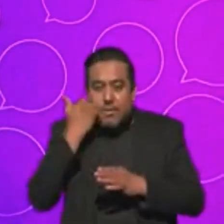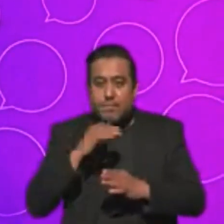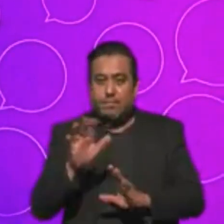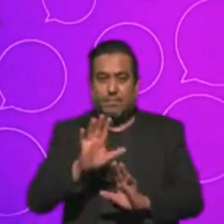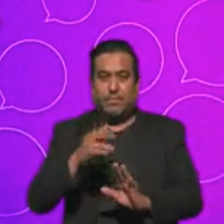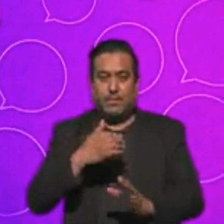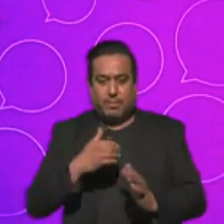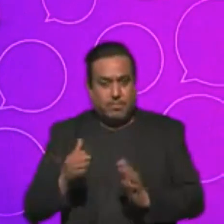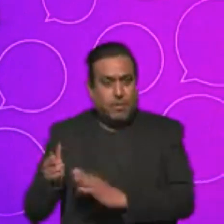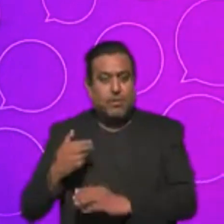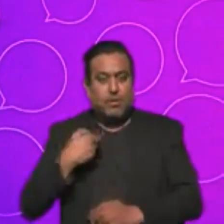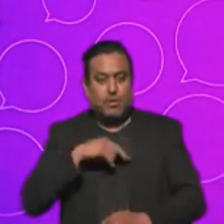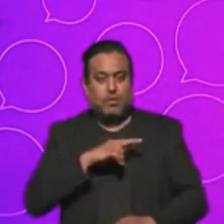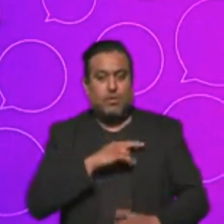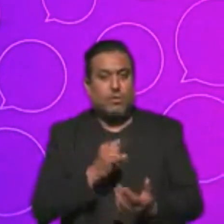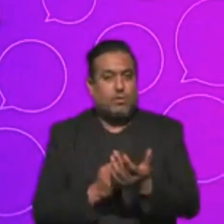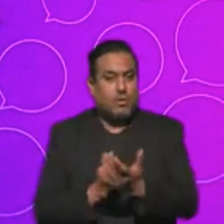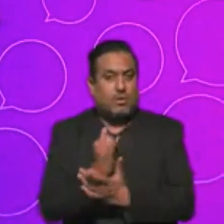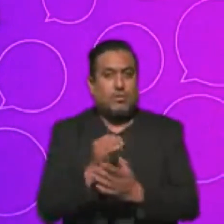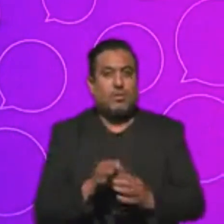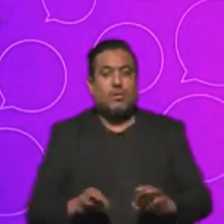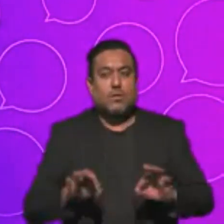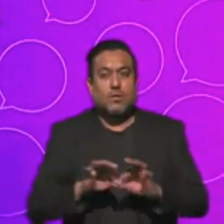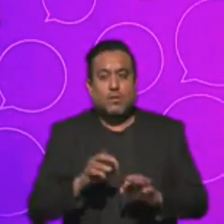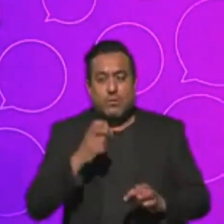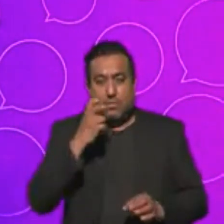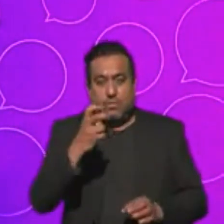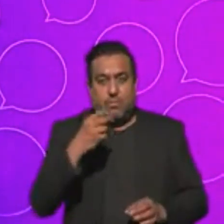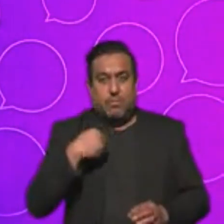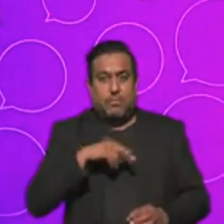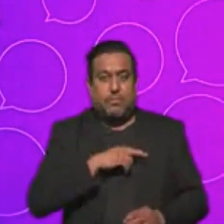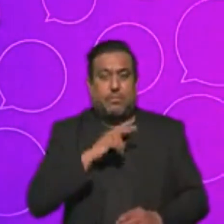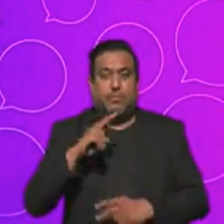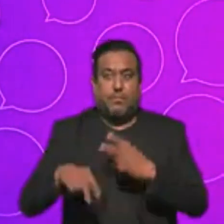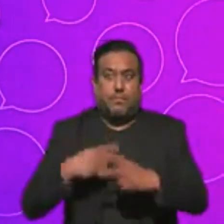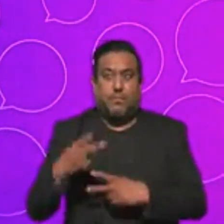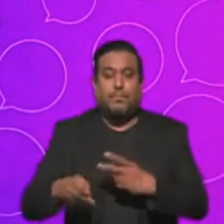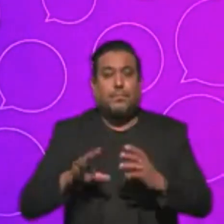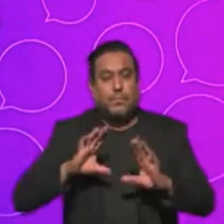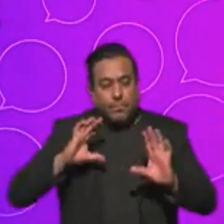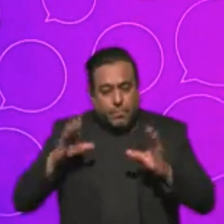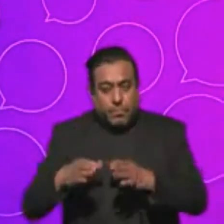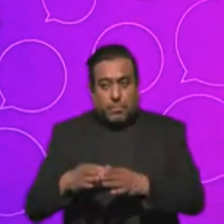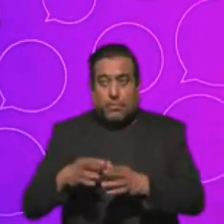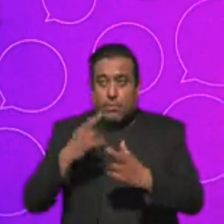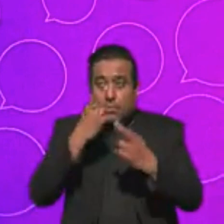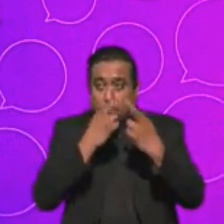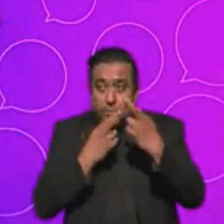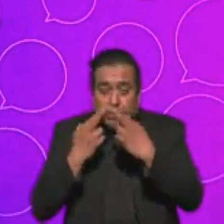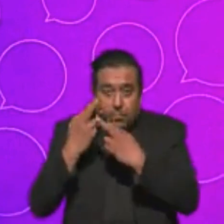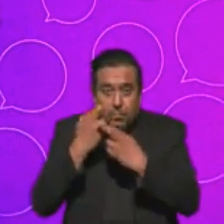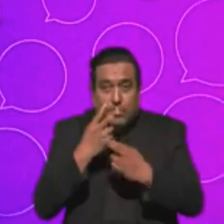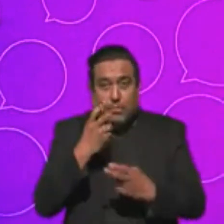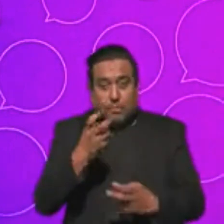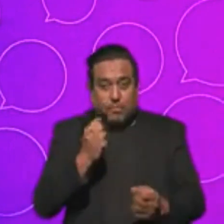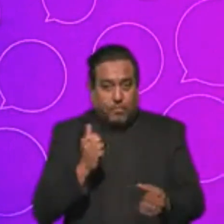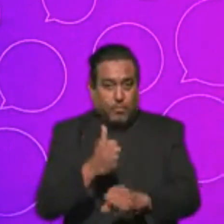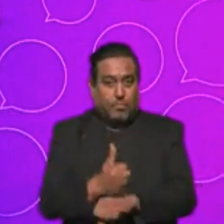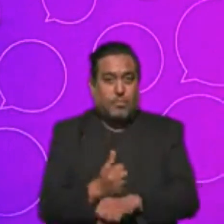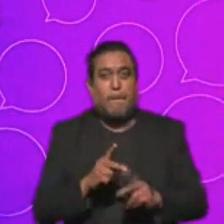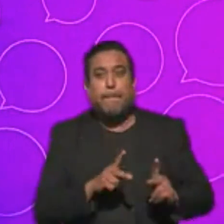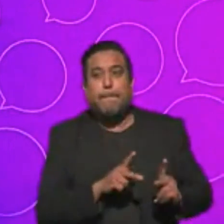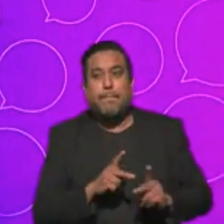tomar decisiones importantes Entonces yo Considero que necesitamos ir a las comunidades hacer un diagnóstico y establecer planes